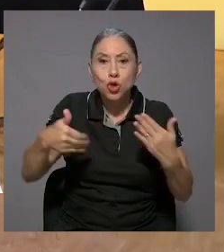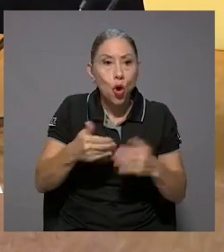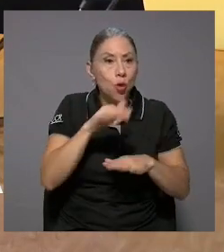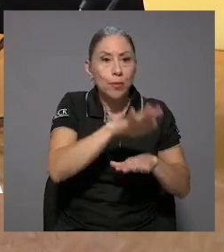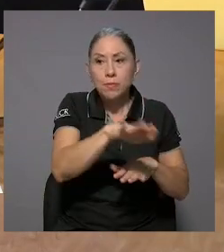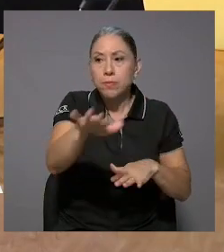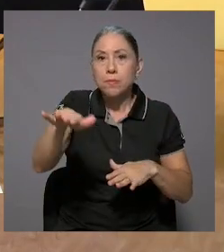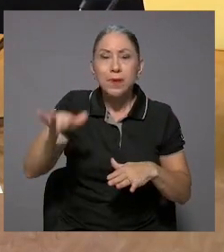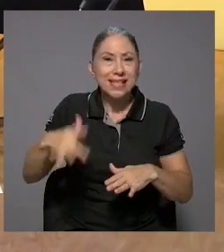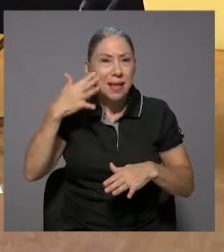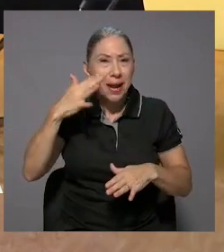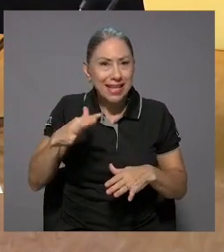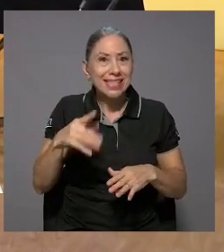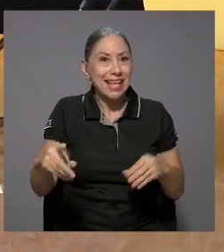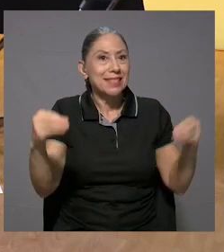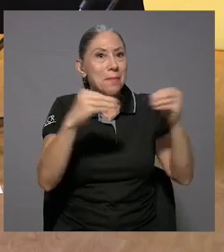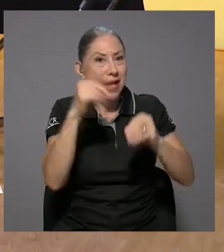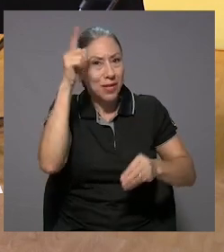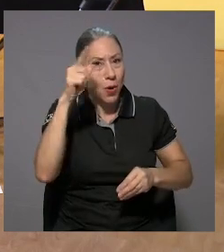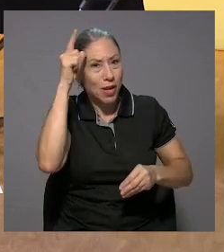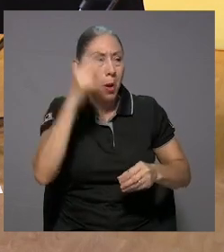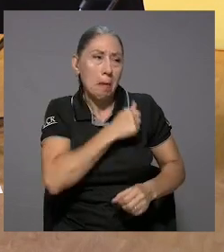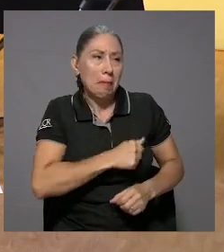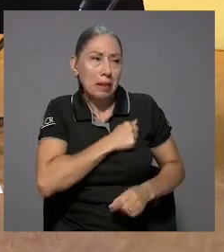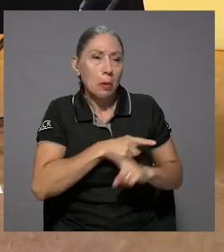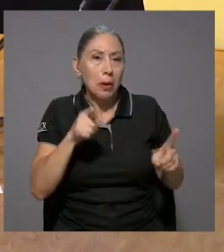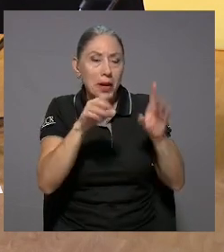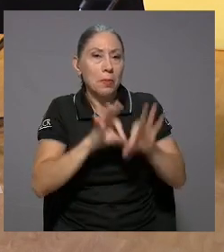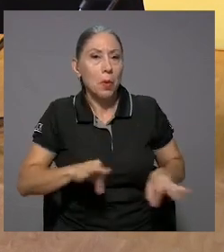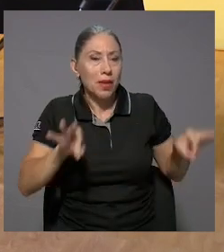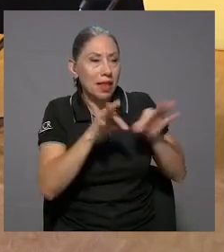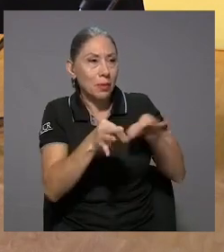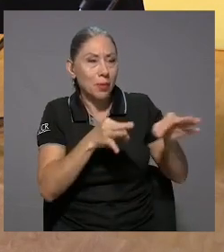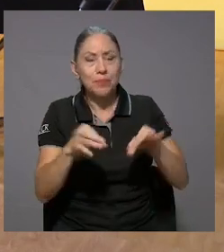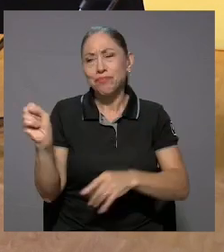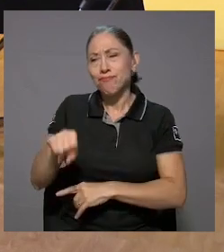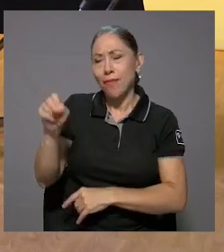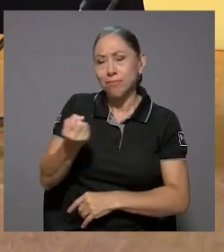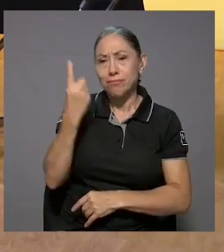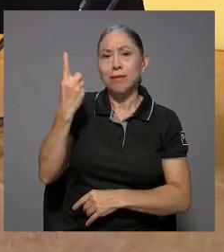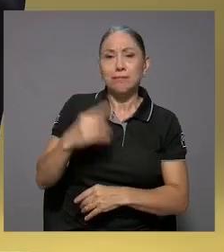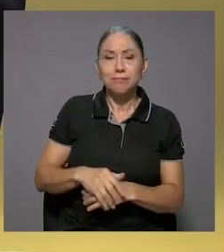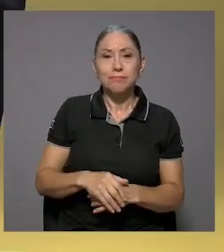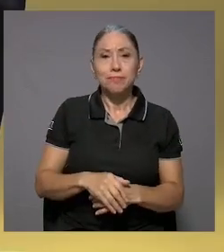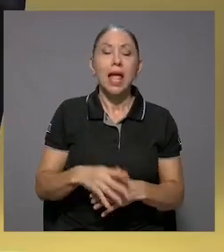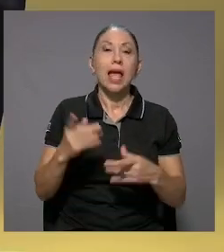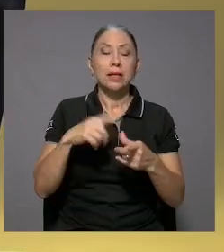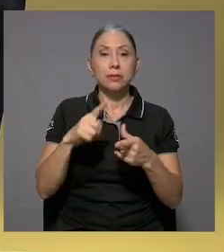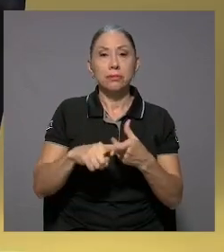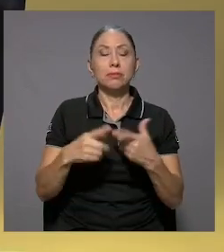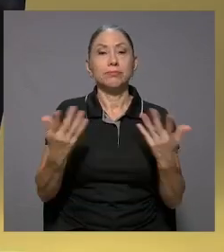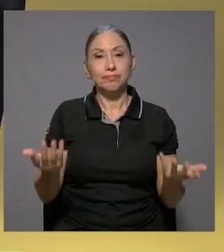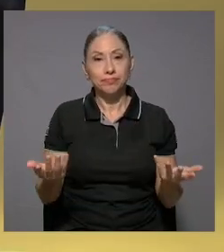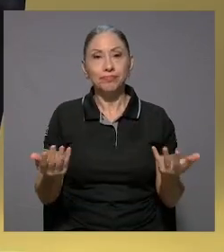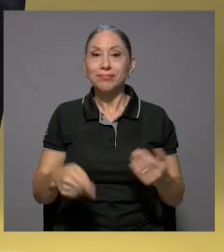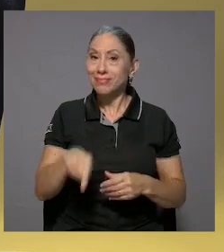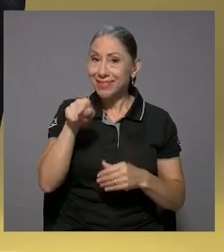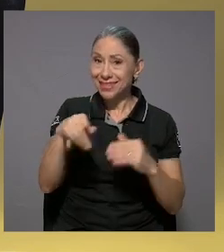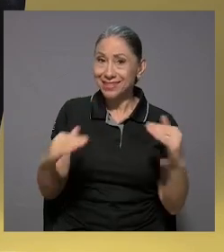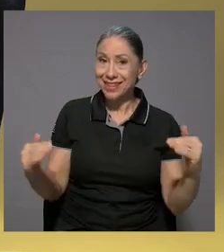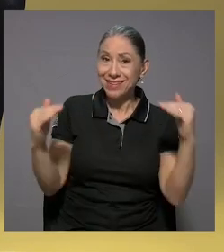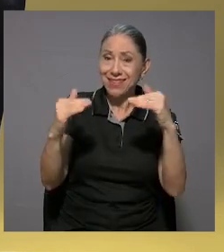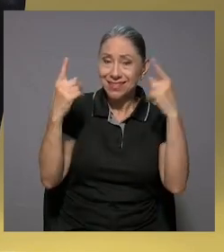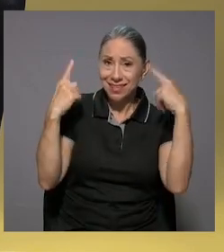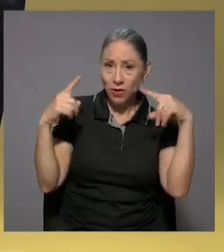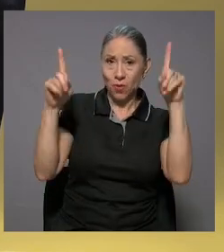parece. Entonces, eso es mucho más lógico. Perdón, pero es que creo que era importante. Claro, por supuesto. Sí, entonces, bueno, ese es